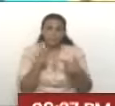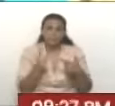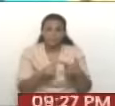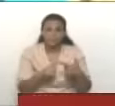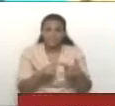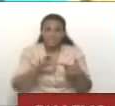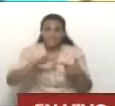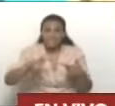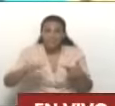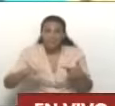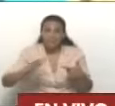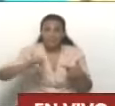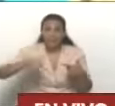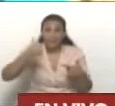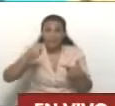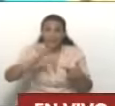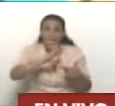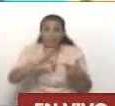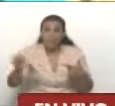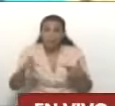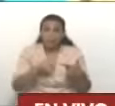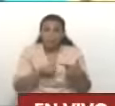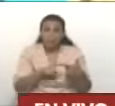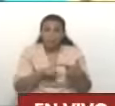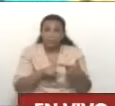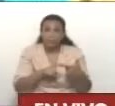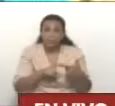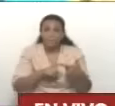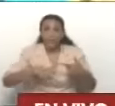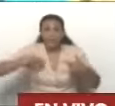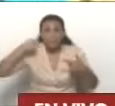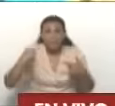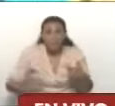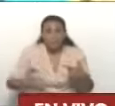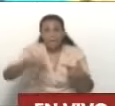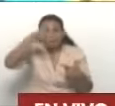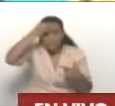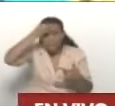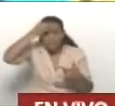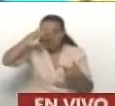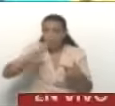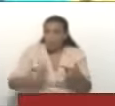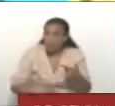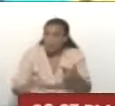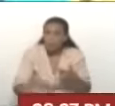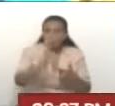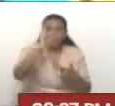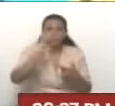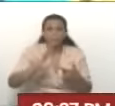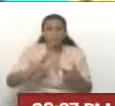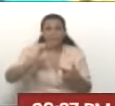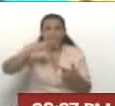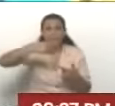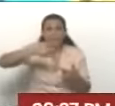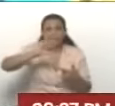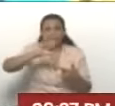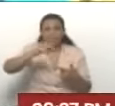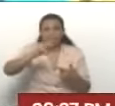La secretaria jefe de educación para el empoderamiento de la mujer venezolana, Jacqueline Pérez